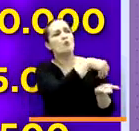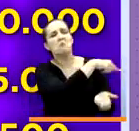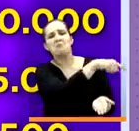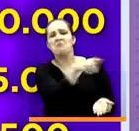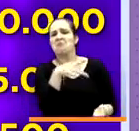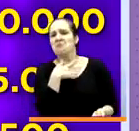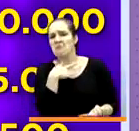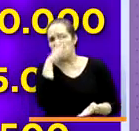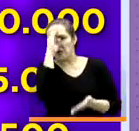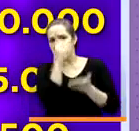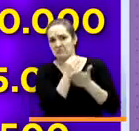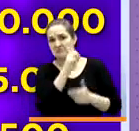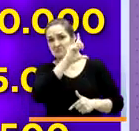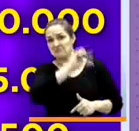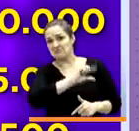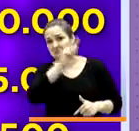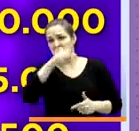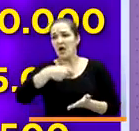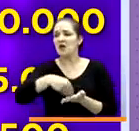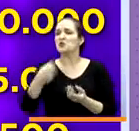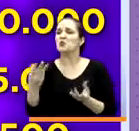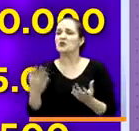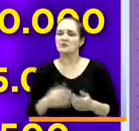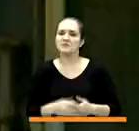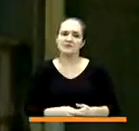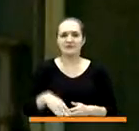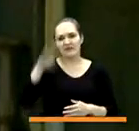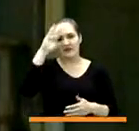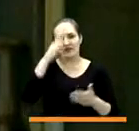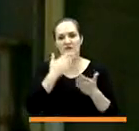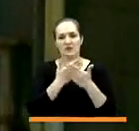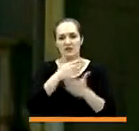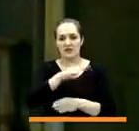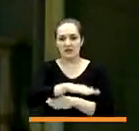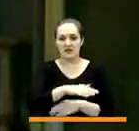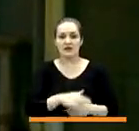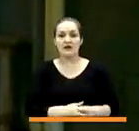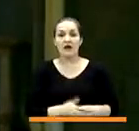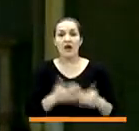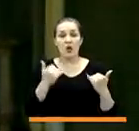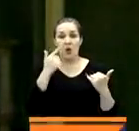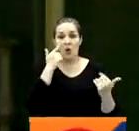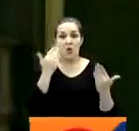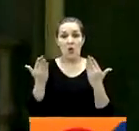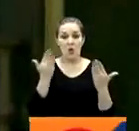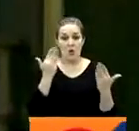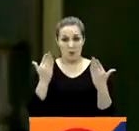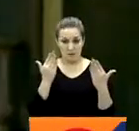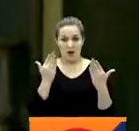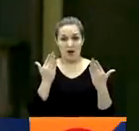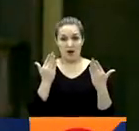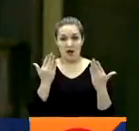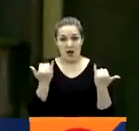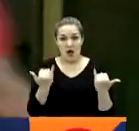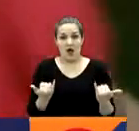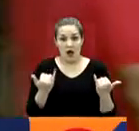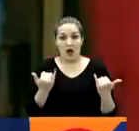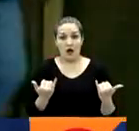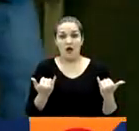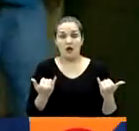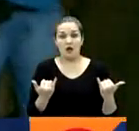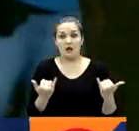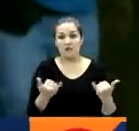escolares de sus hijos y cuánto se ha gastado. Hola, buenas tardes. La verdad que en comparación con otros años me parece que